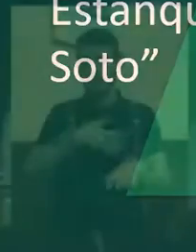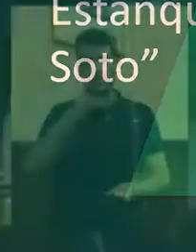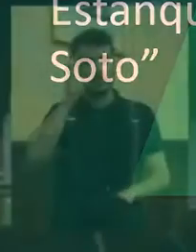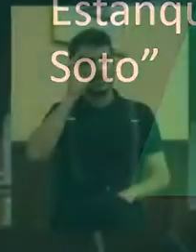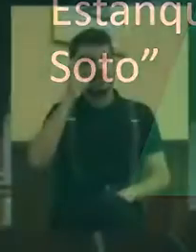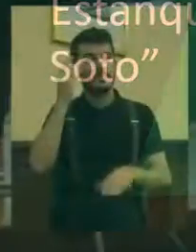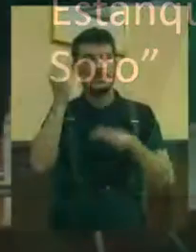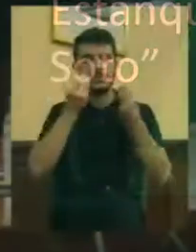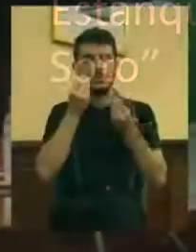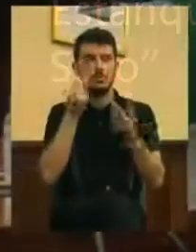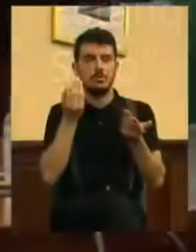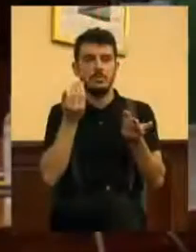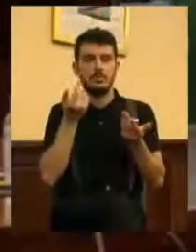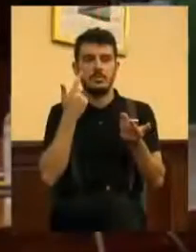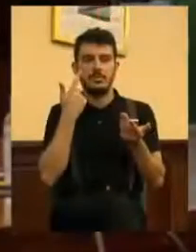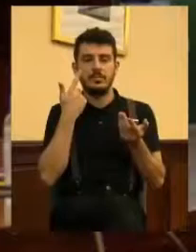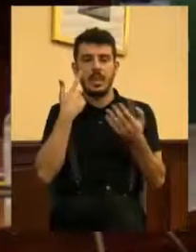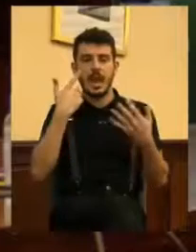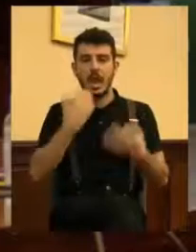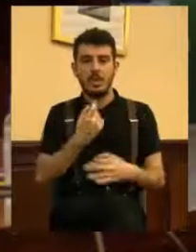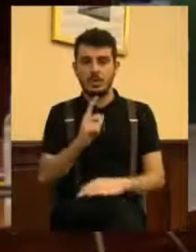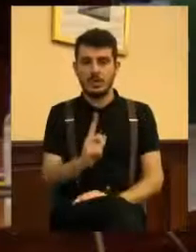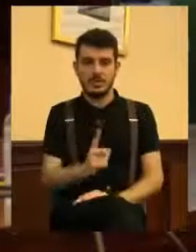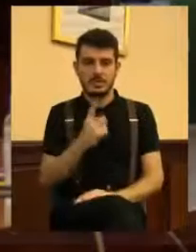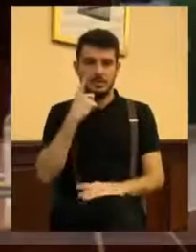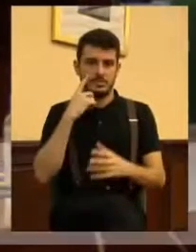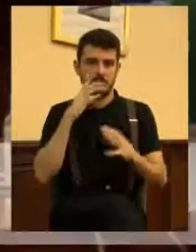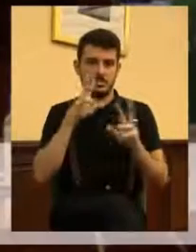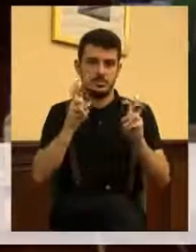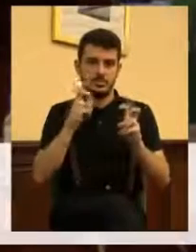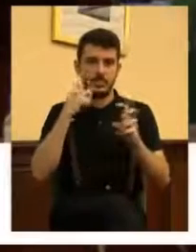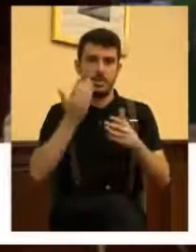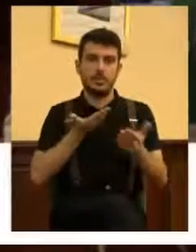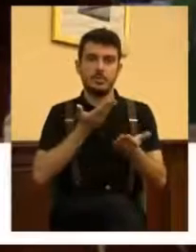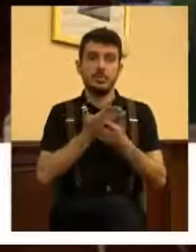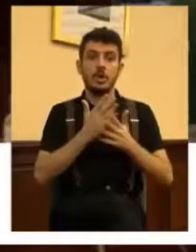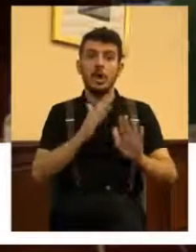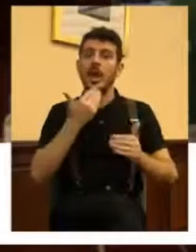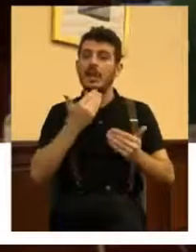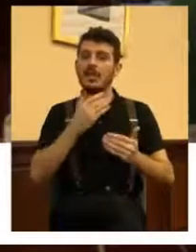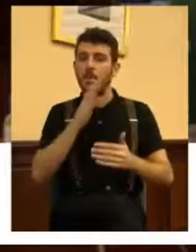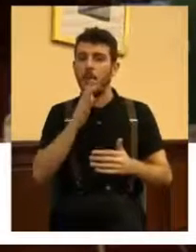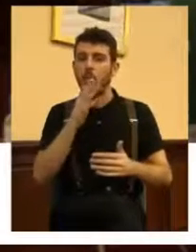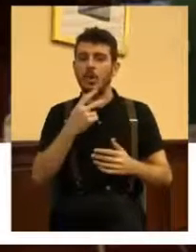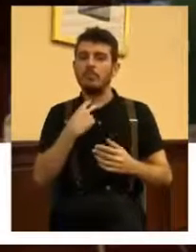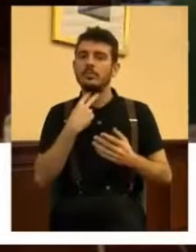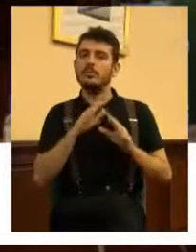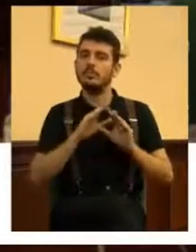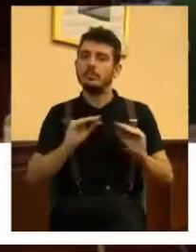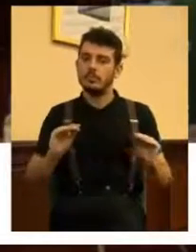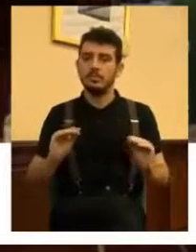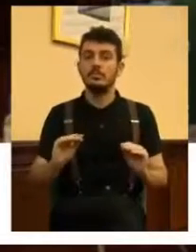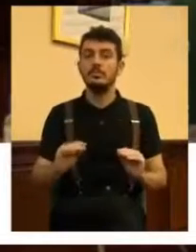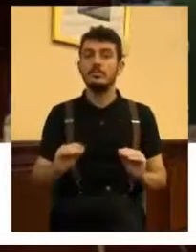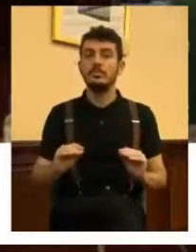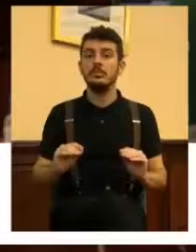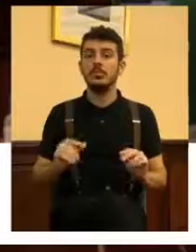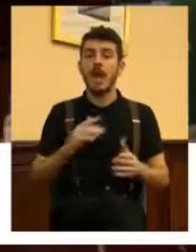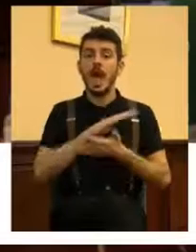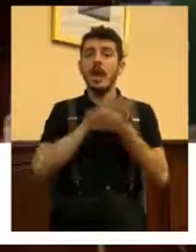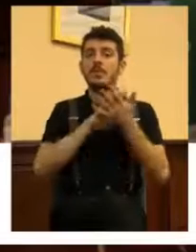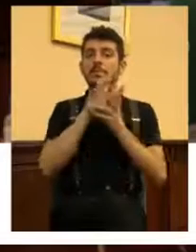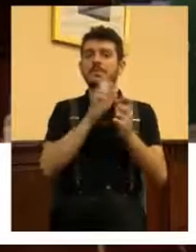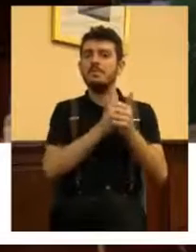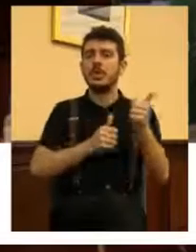creo sencillamente que no se ajusta a lo propuesto, pero les agradezco el tono. Se habla, por ejemplo, de que esto no